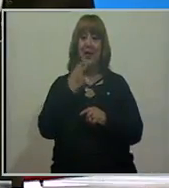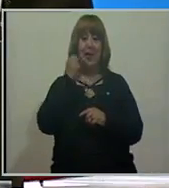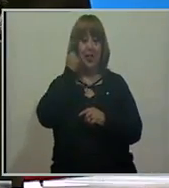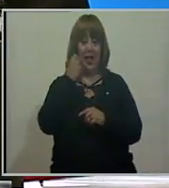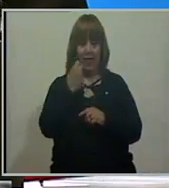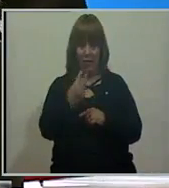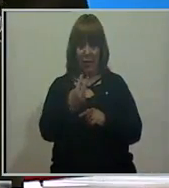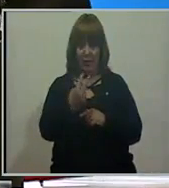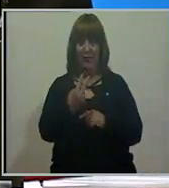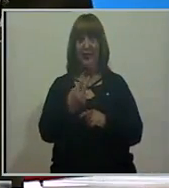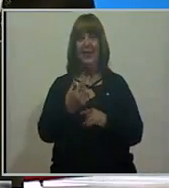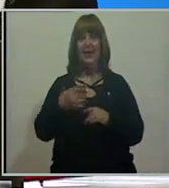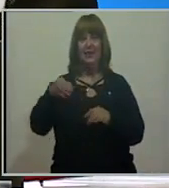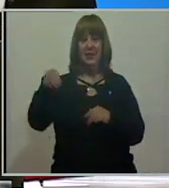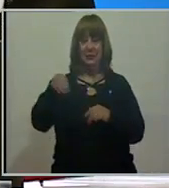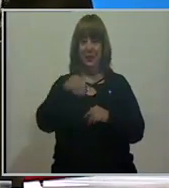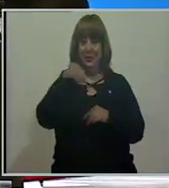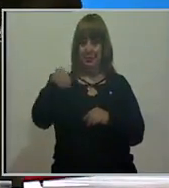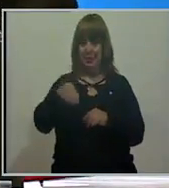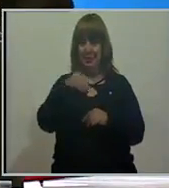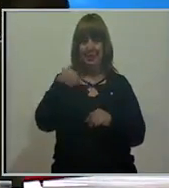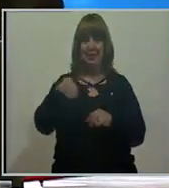Cuando juega con los autos se hace...